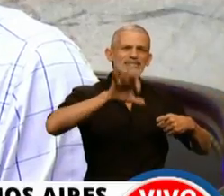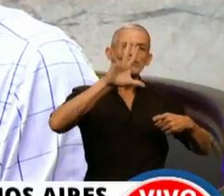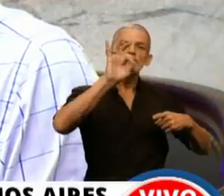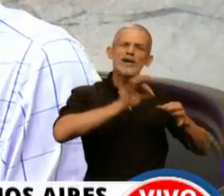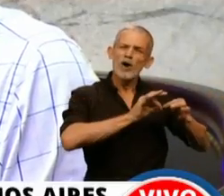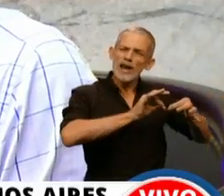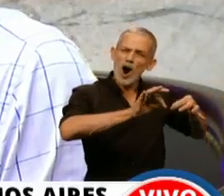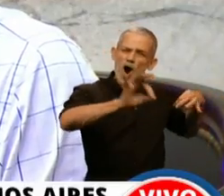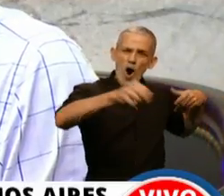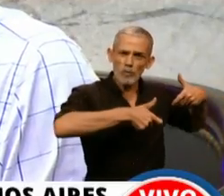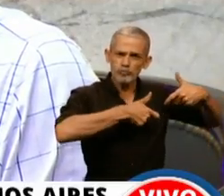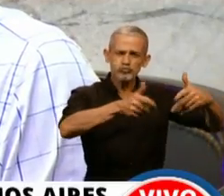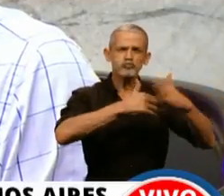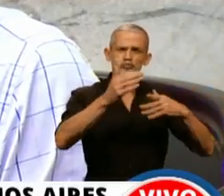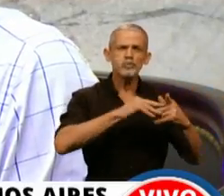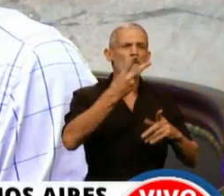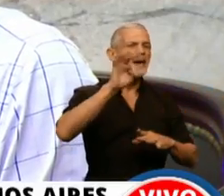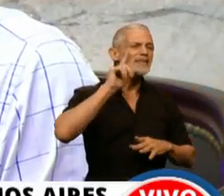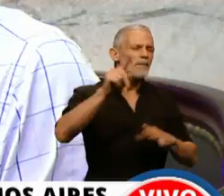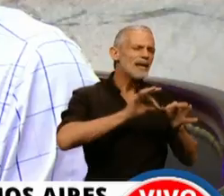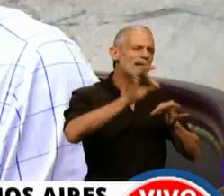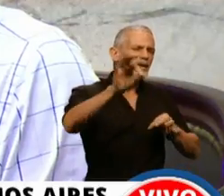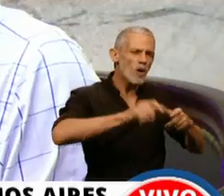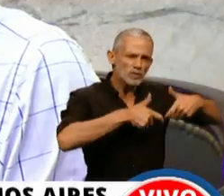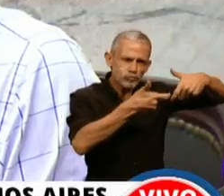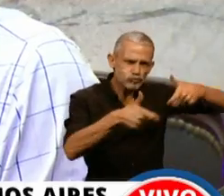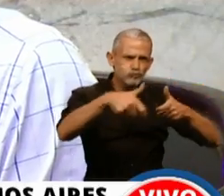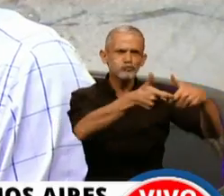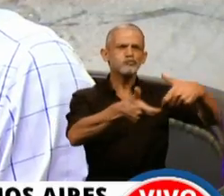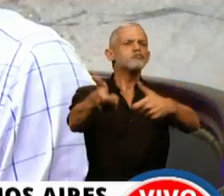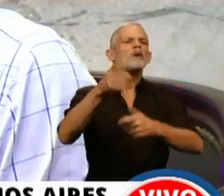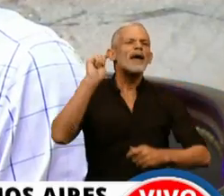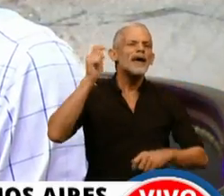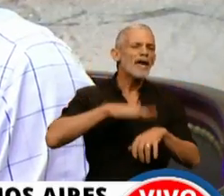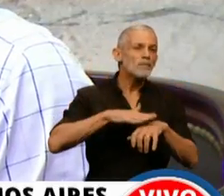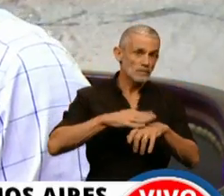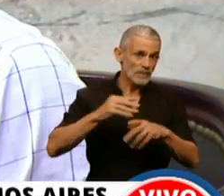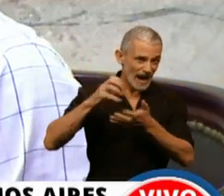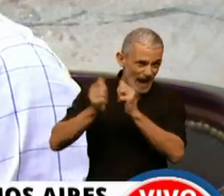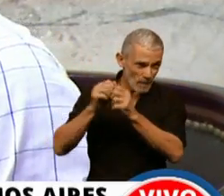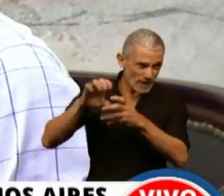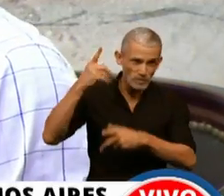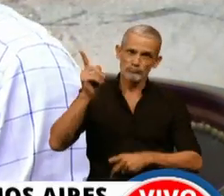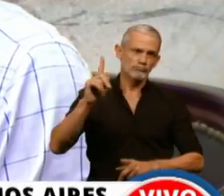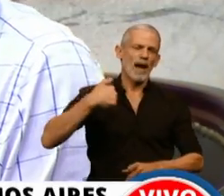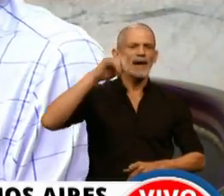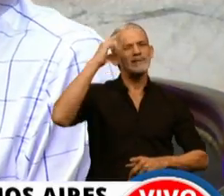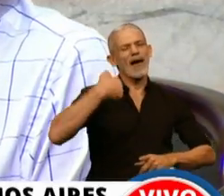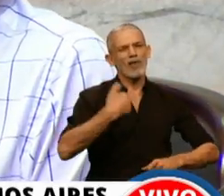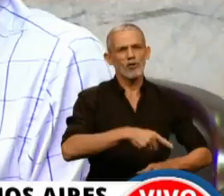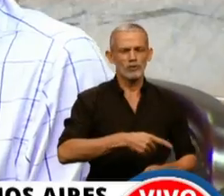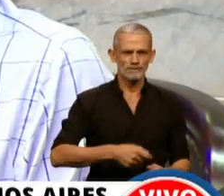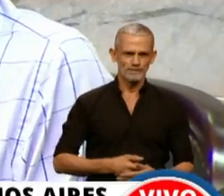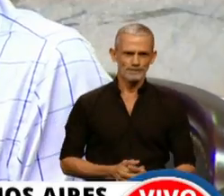kilómetros la construcción más de 20 mil kilómetros de gasoducto quien lo hizo eso la multinacional en todo el estado nacional